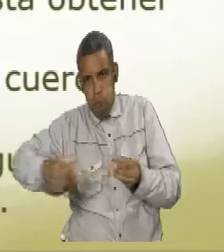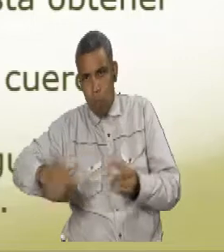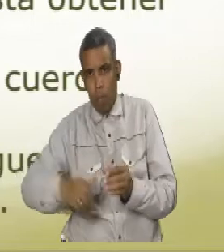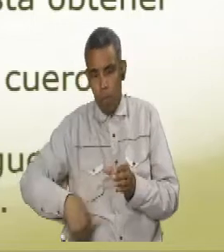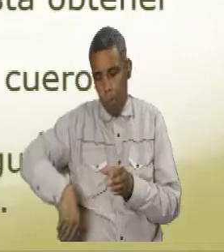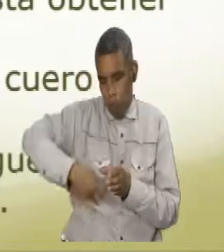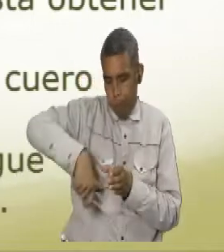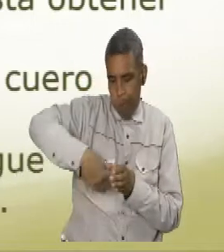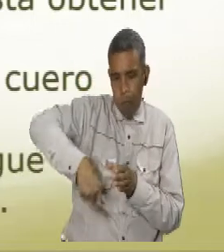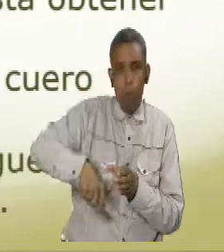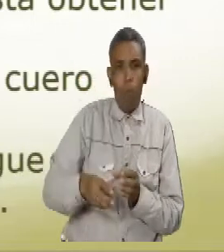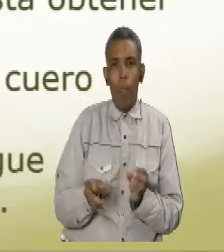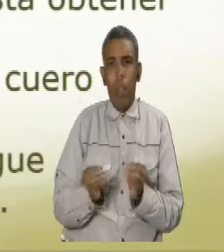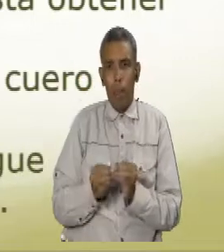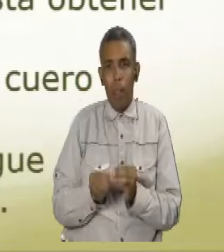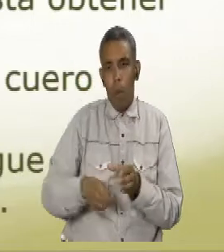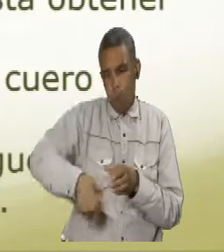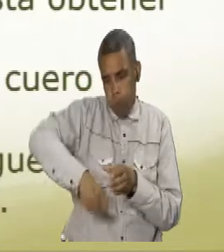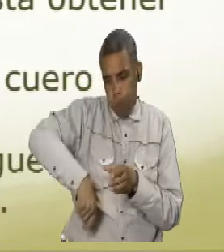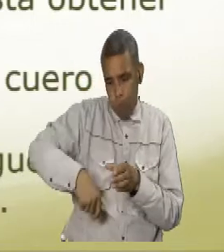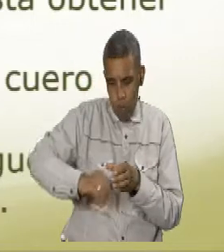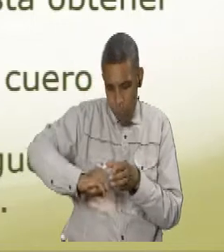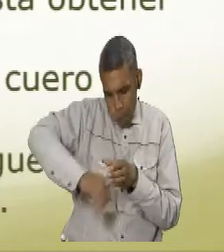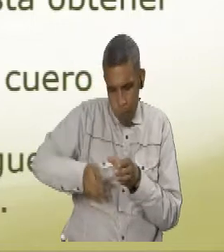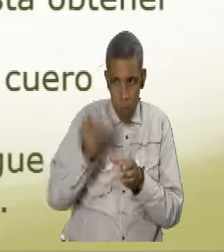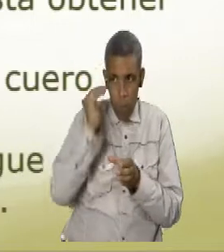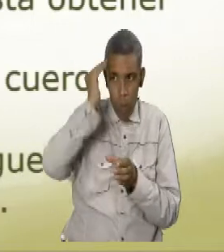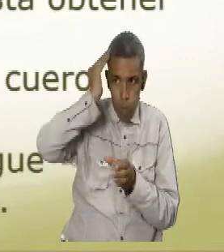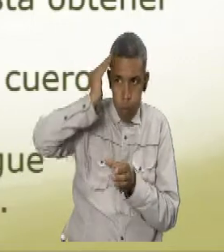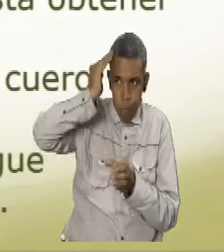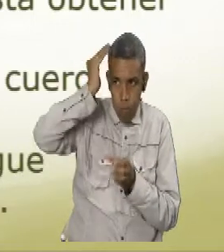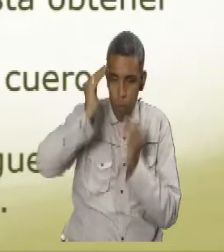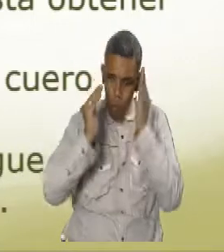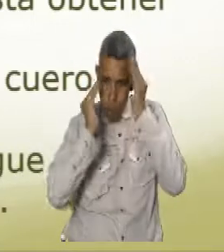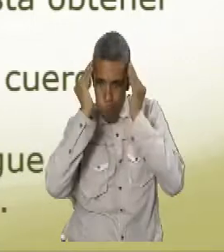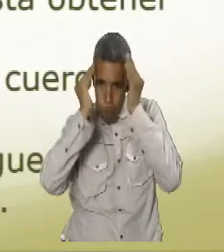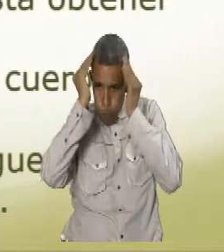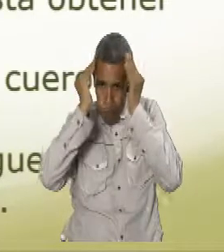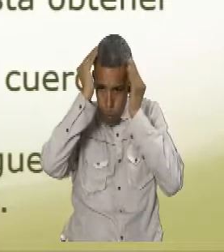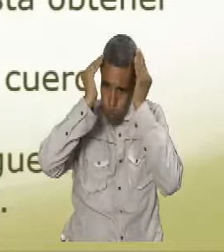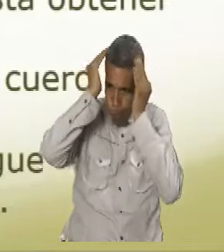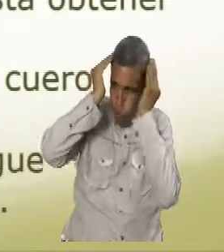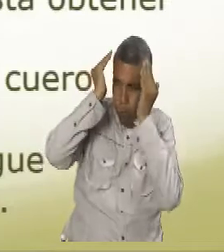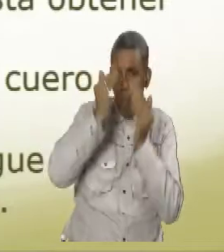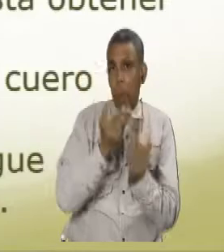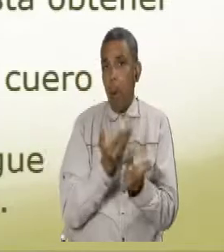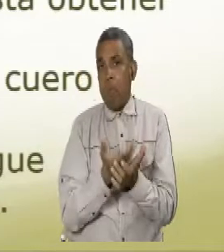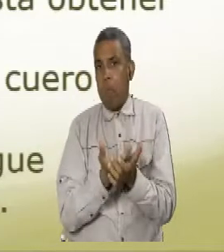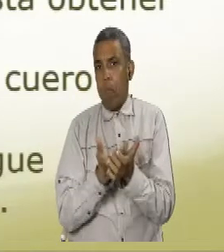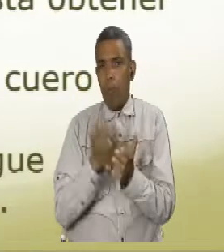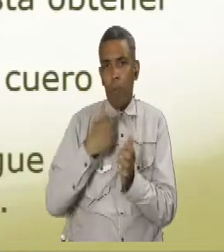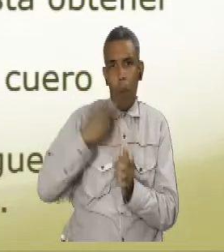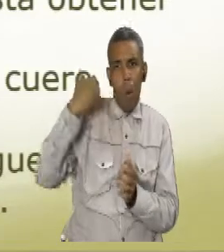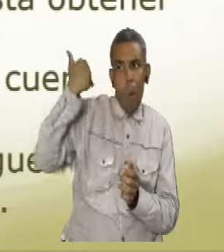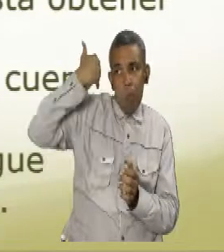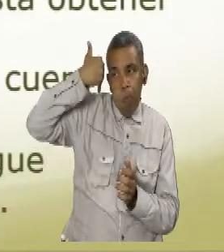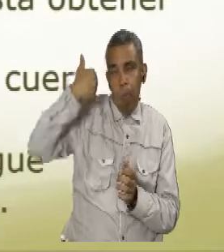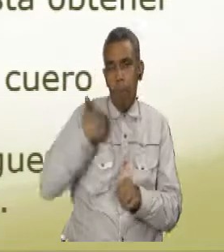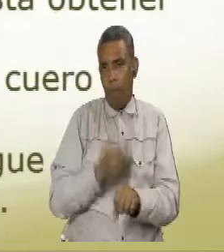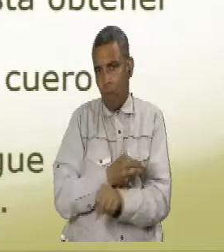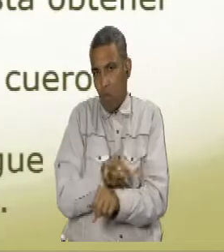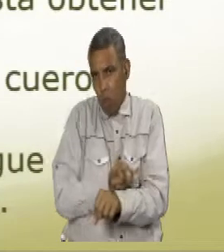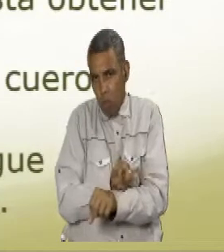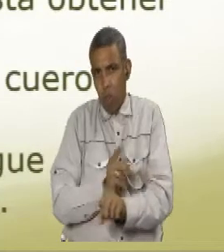continuación, aplique esta pasta sobre el cuero cabelludo y el cabello ligeramente húmedo. Deje actuar durante 2 horas y luego